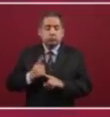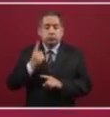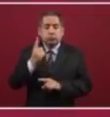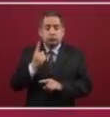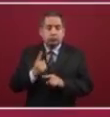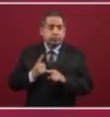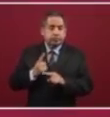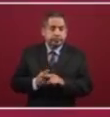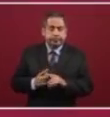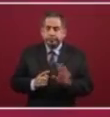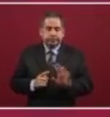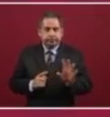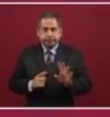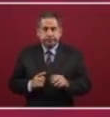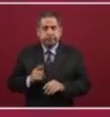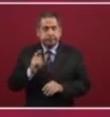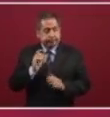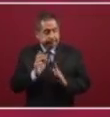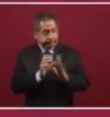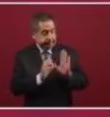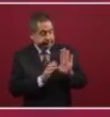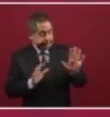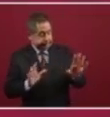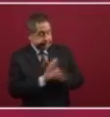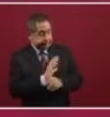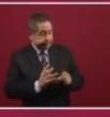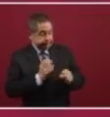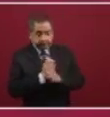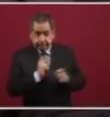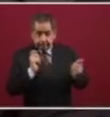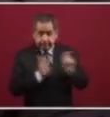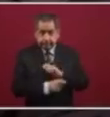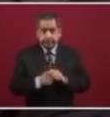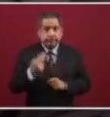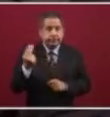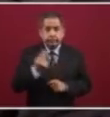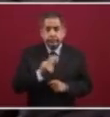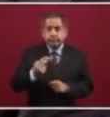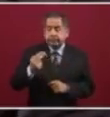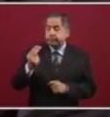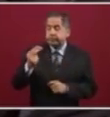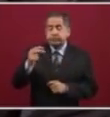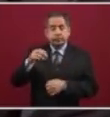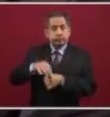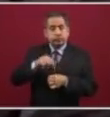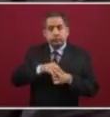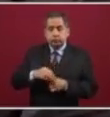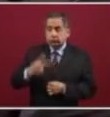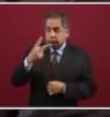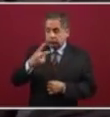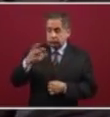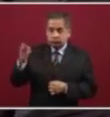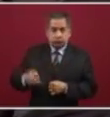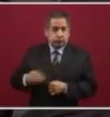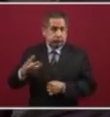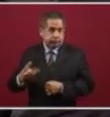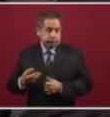para poder reformar la Constitución. Y se está debatiendo este